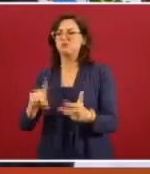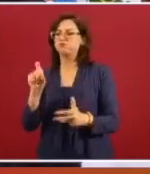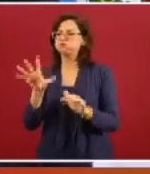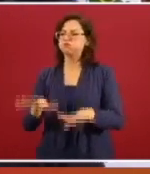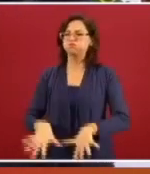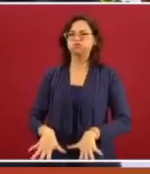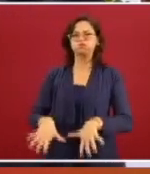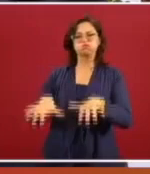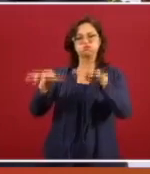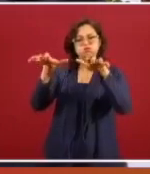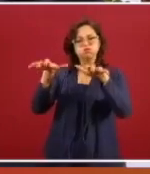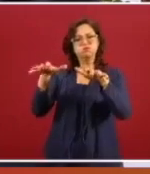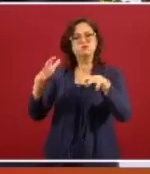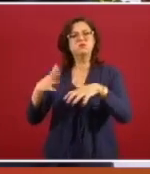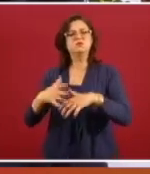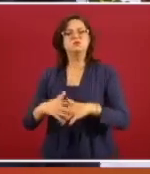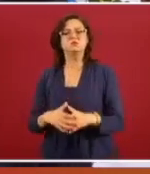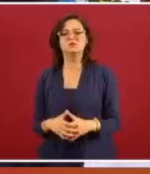inundaciones,